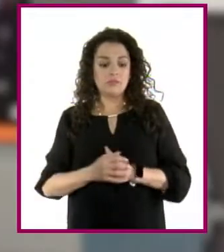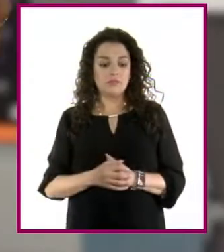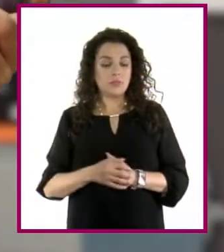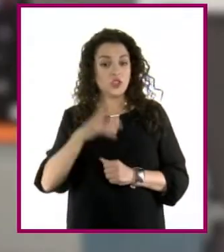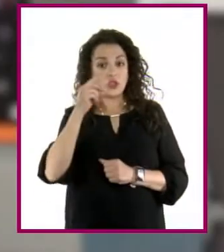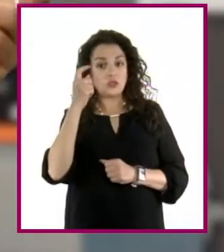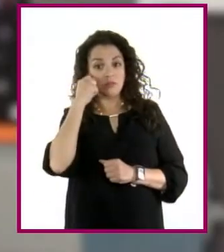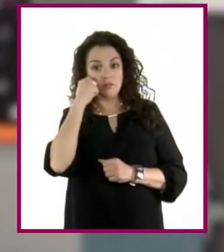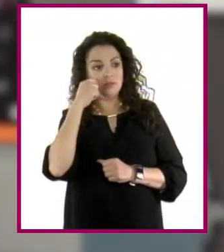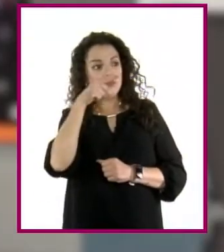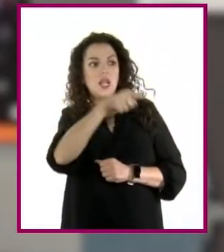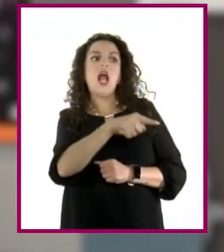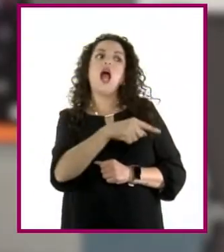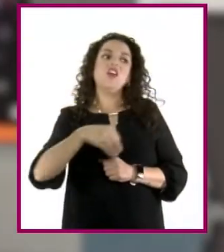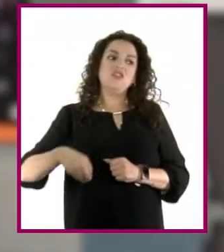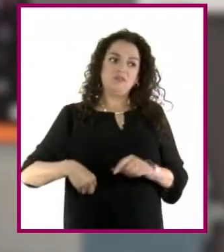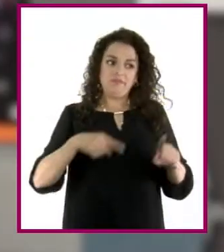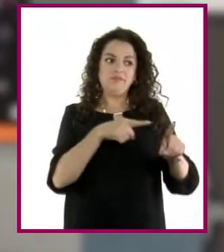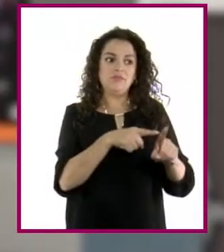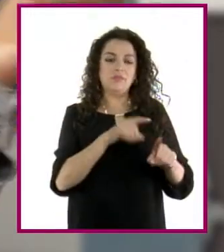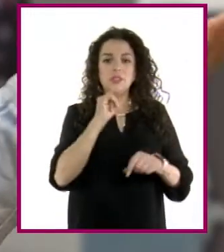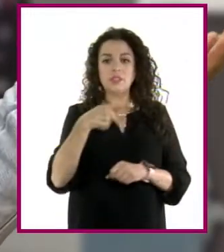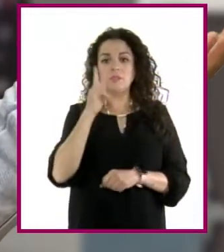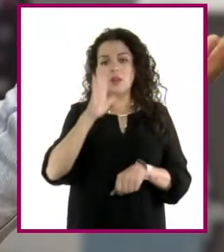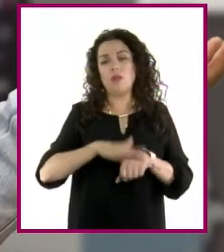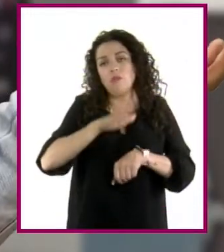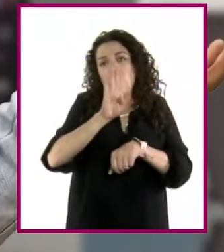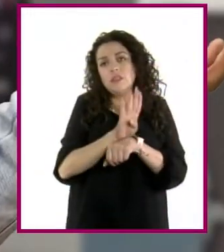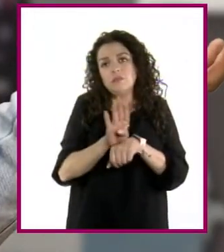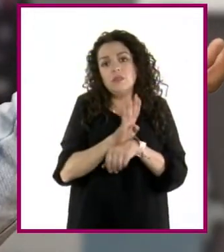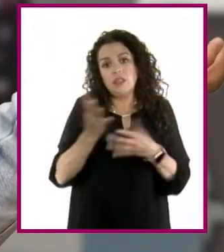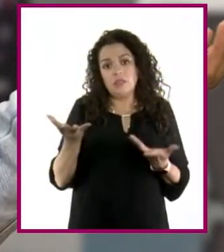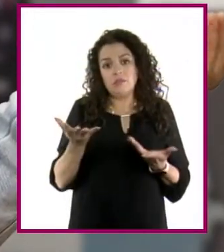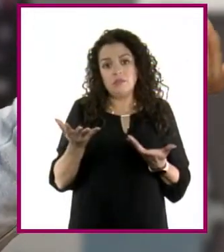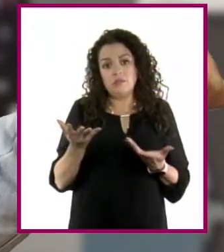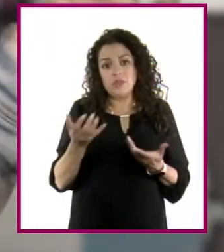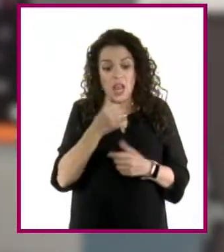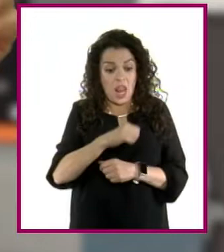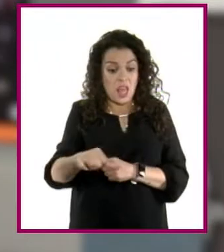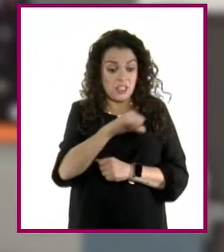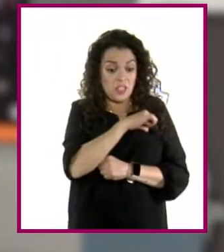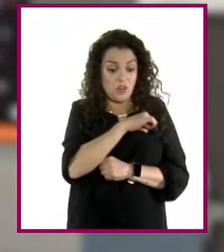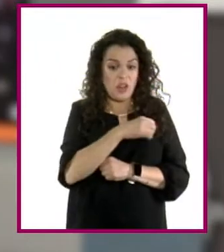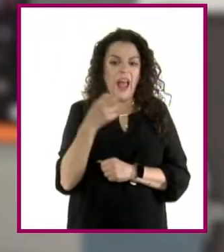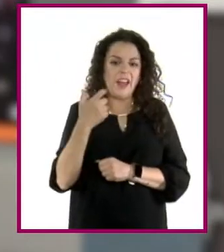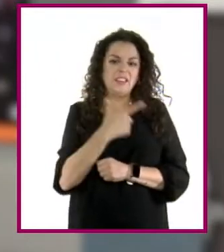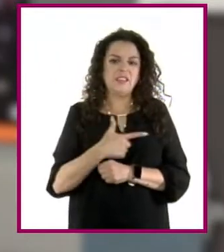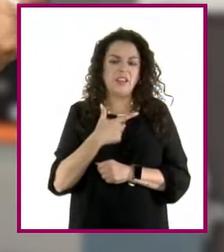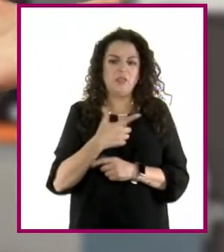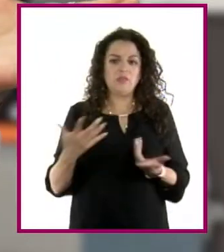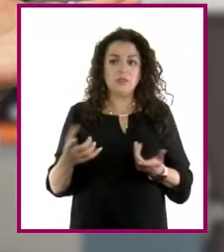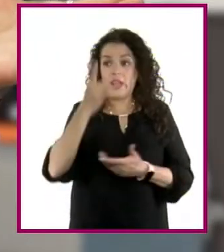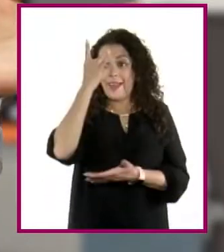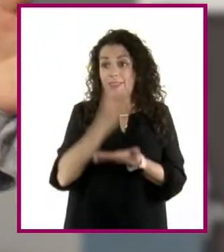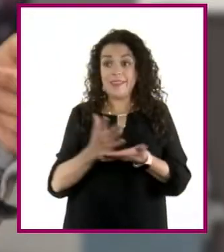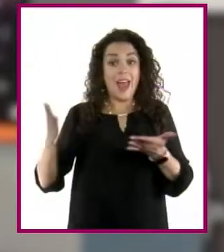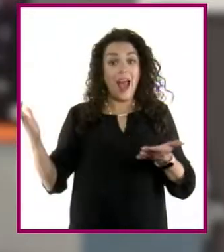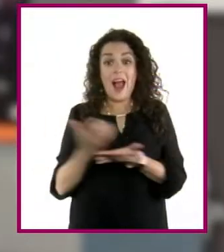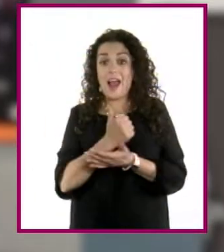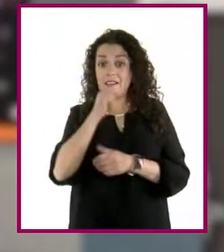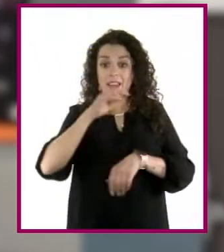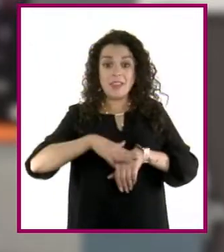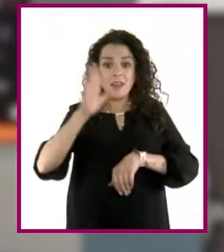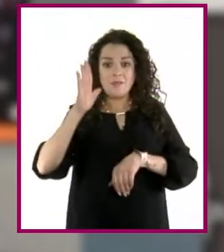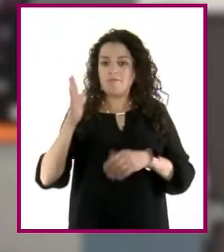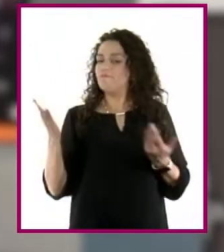importa? Pero tendría un beneficio mayor. Y eso nos gusta a los egoístas. Lo mejor sería solo ganar, pero en este caso hay